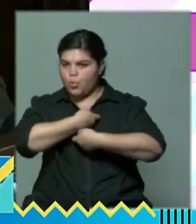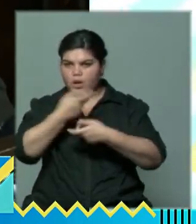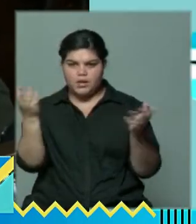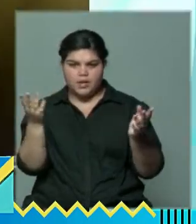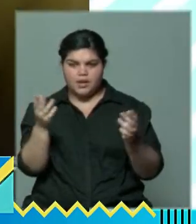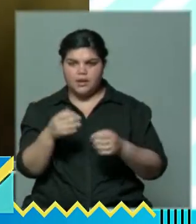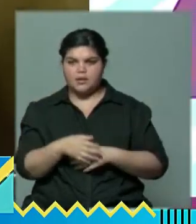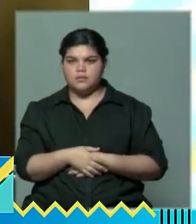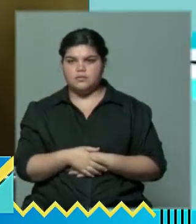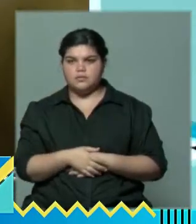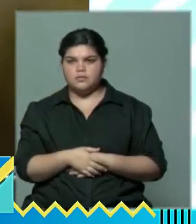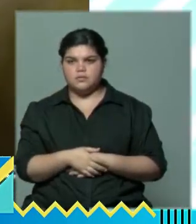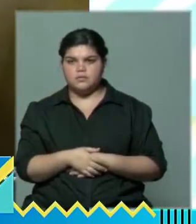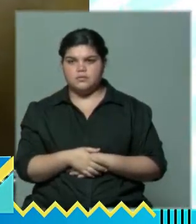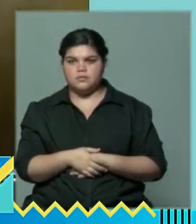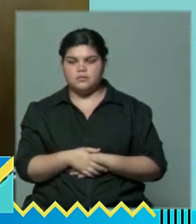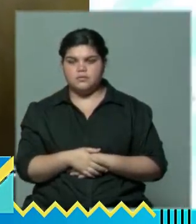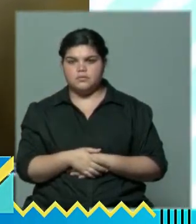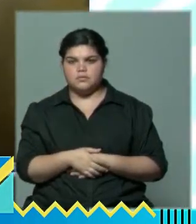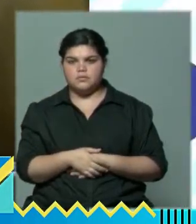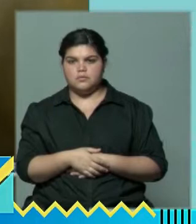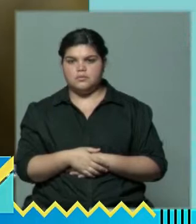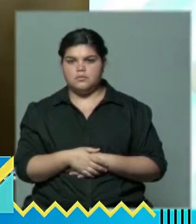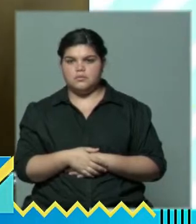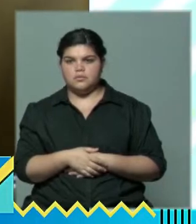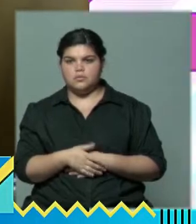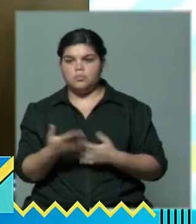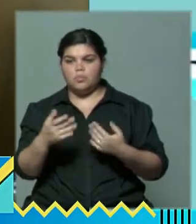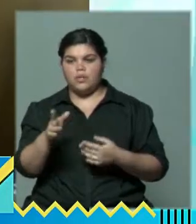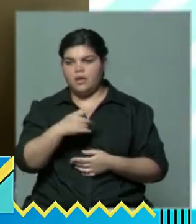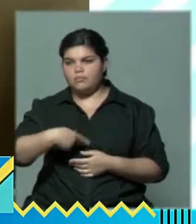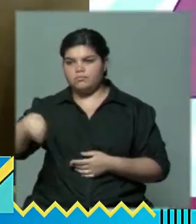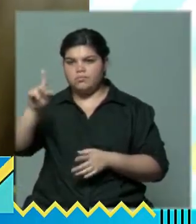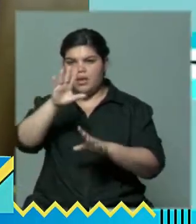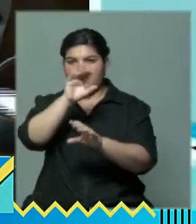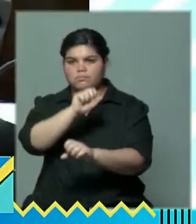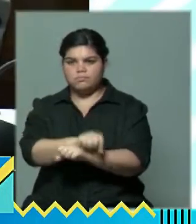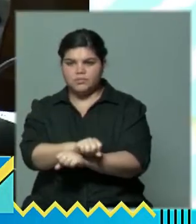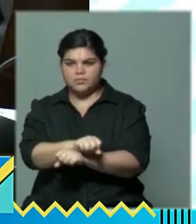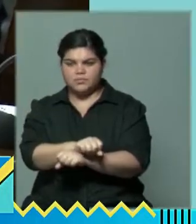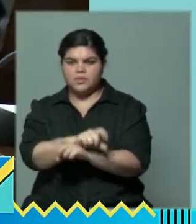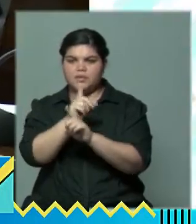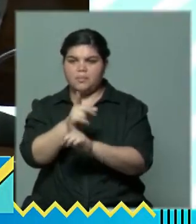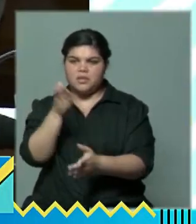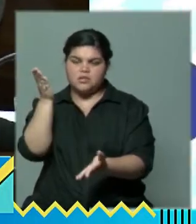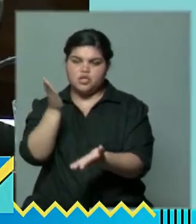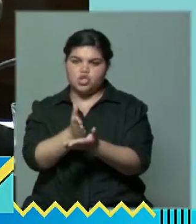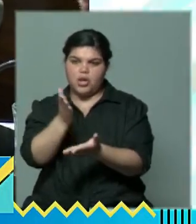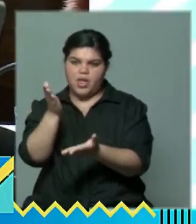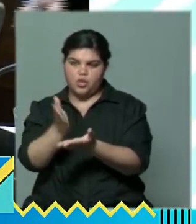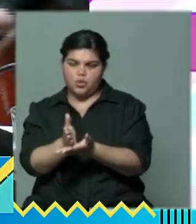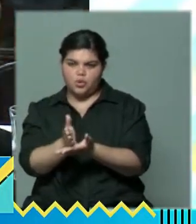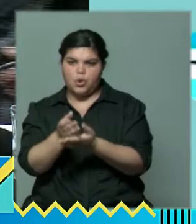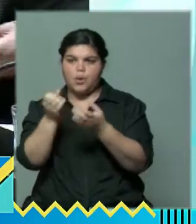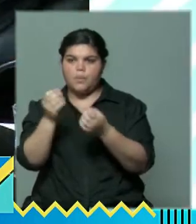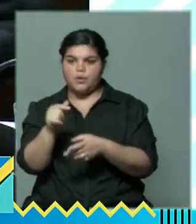pasible de ser llevado bajo arresto o sancionado de alguna forma, porque se establecen